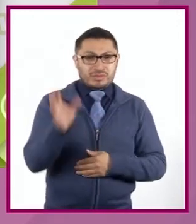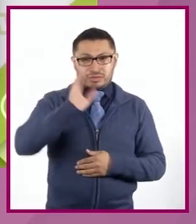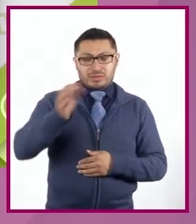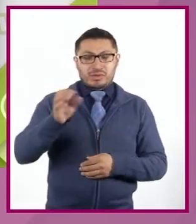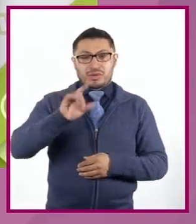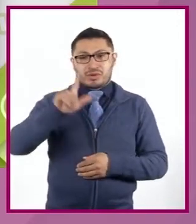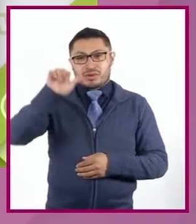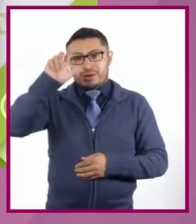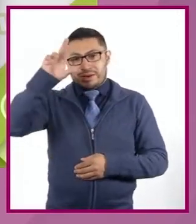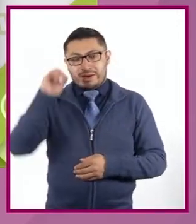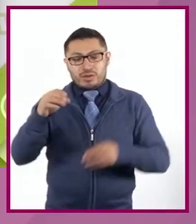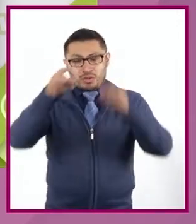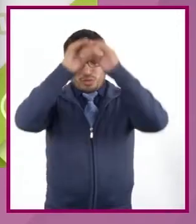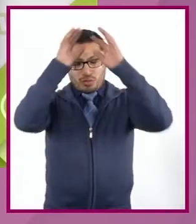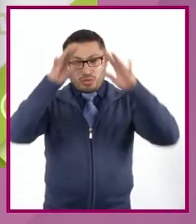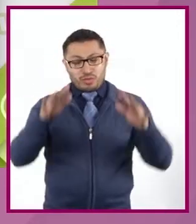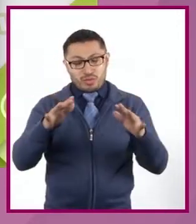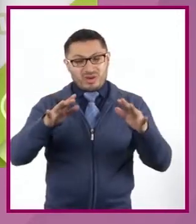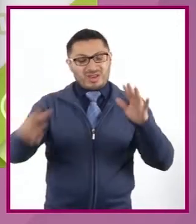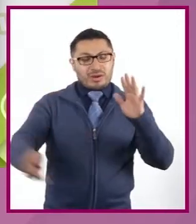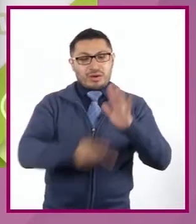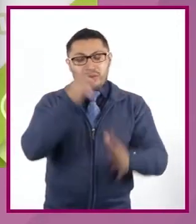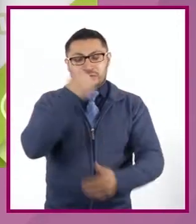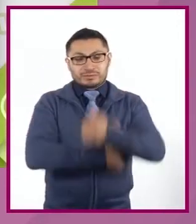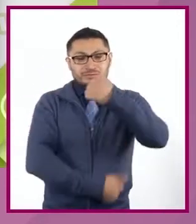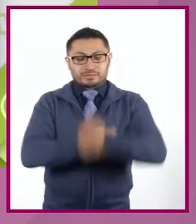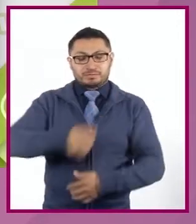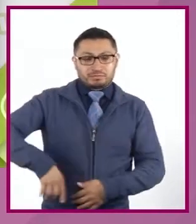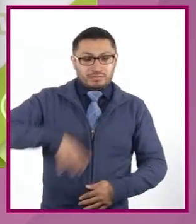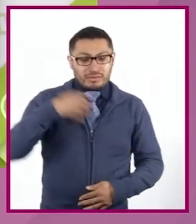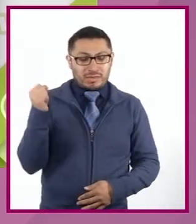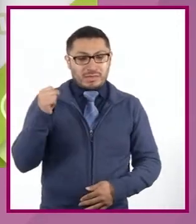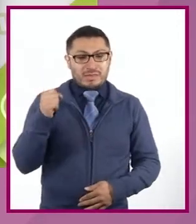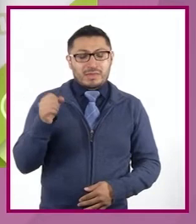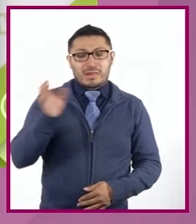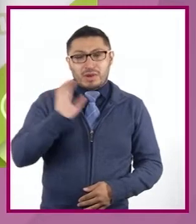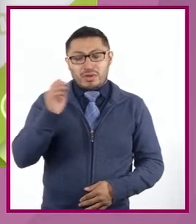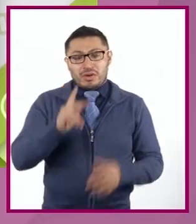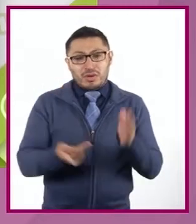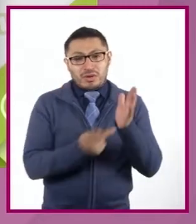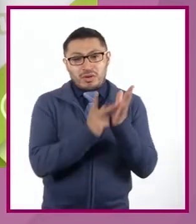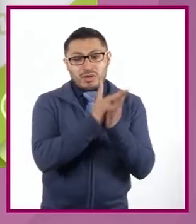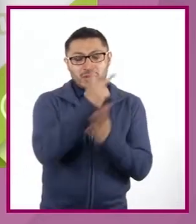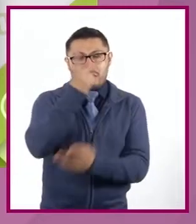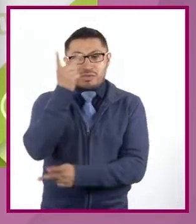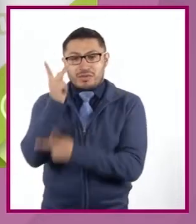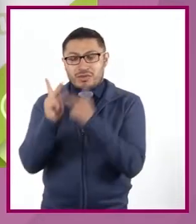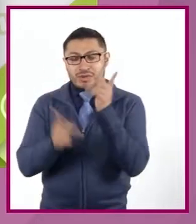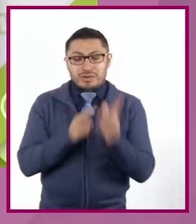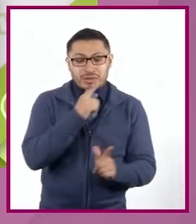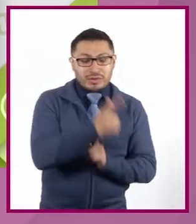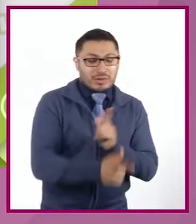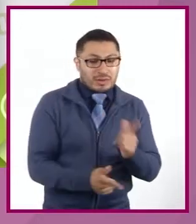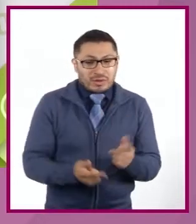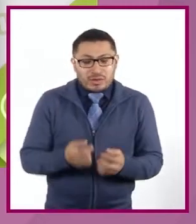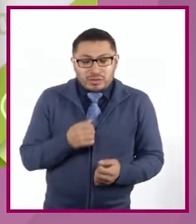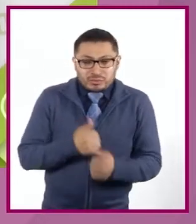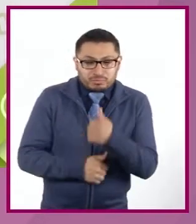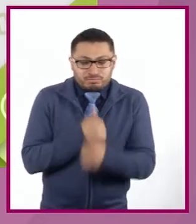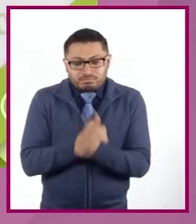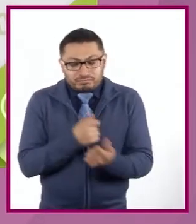cubierto, otra fuerte lucha inicia, cuando las plantas con crecimiento lento empiezan a competir por espacio dentro del